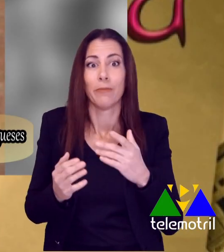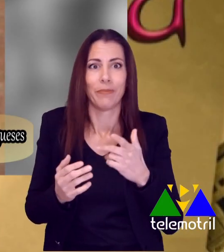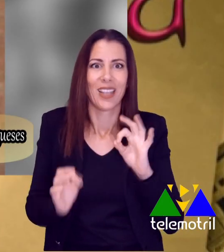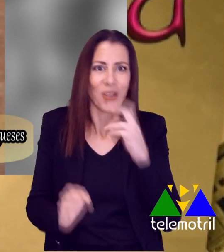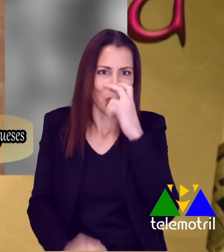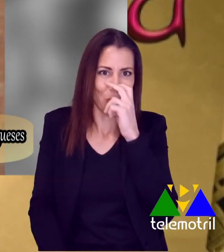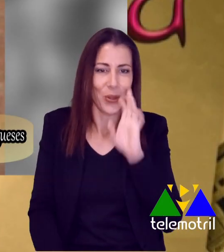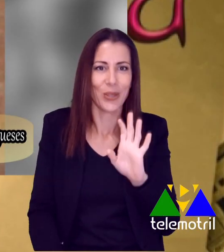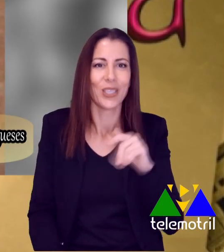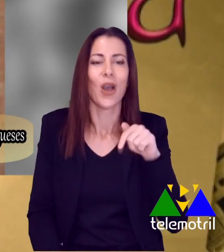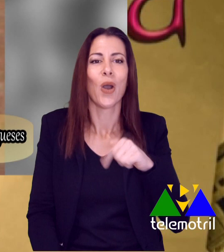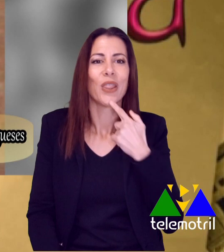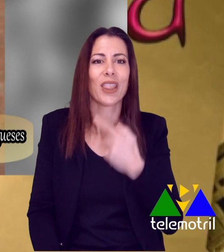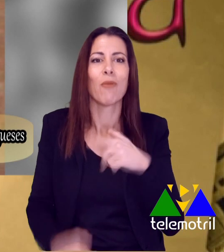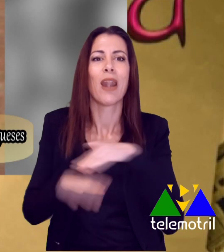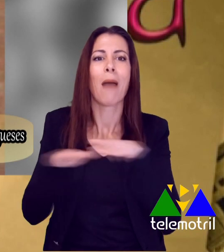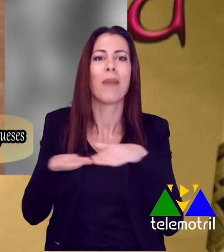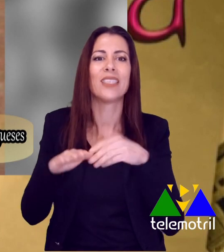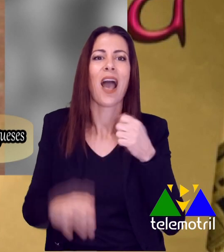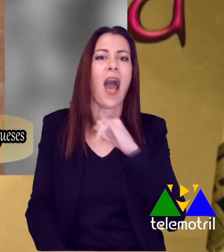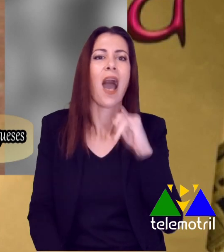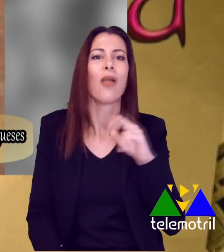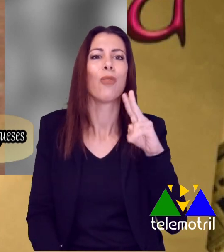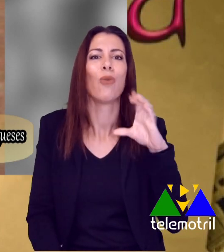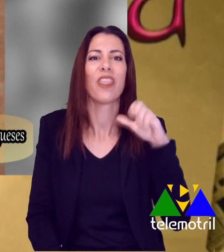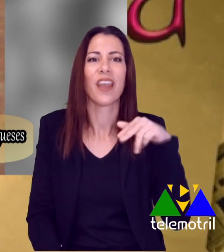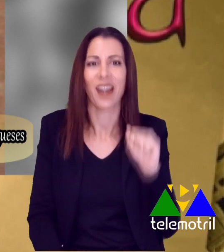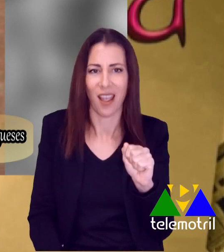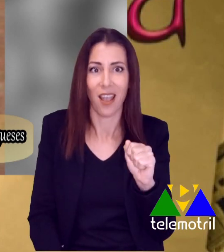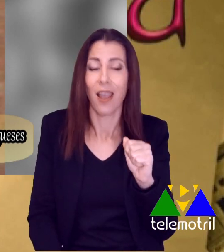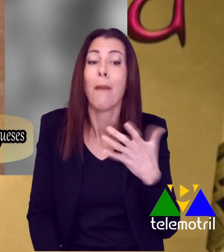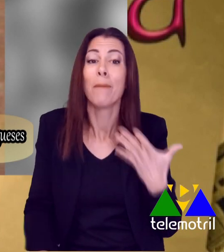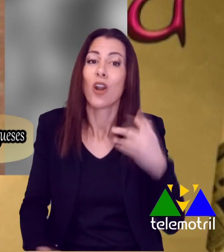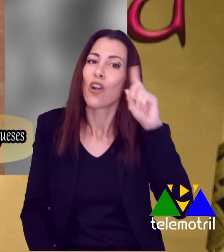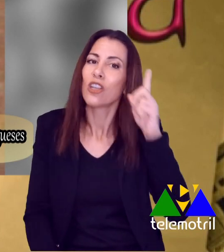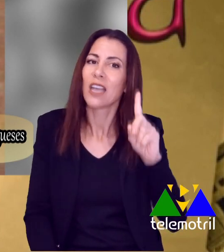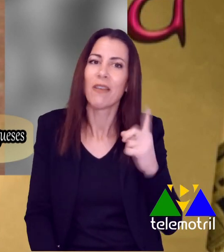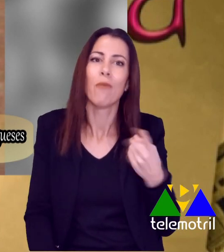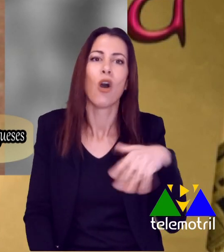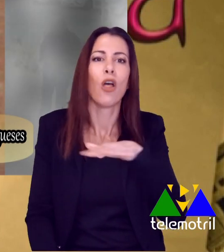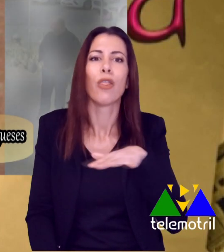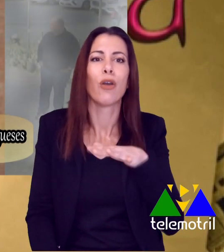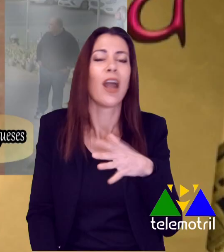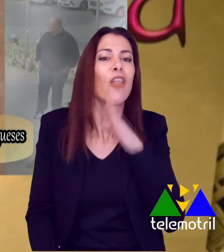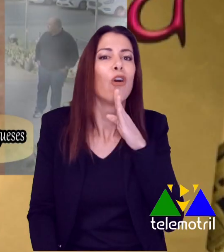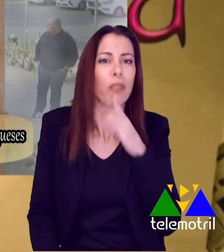es lo que hoy nosotros decimos la playa de las Azucenas. Nosotros decimos la playa de Azucenas, no sabemos exactamente en qué zona de la playa